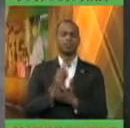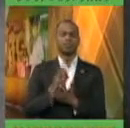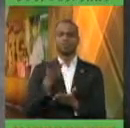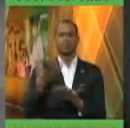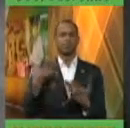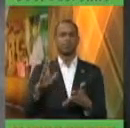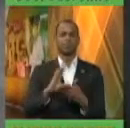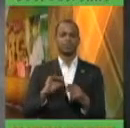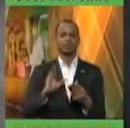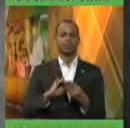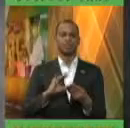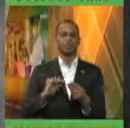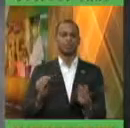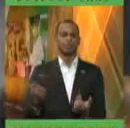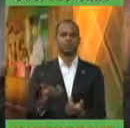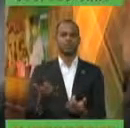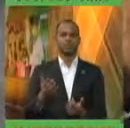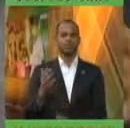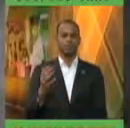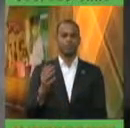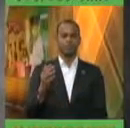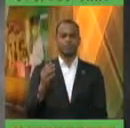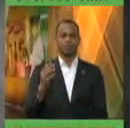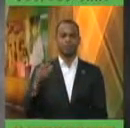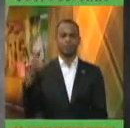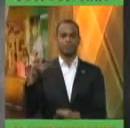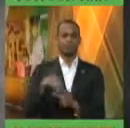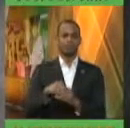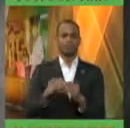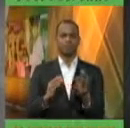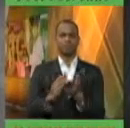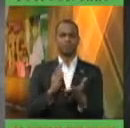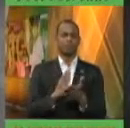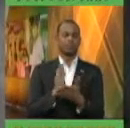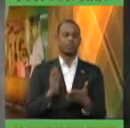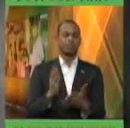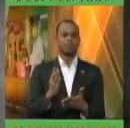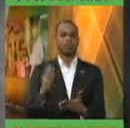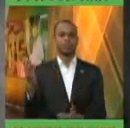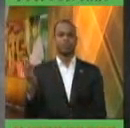diciendo todas esas rutas de derechos